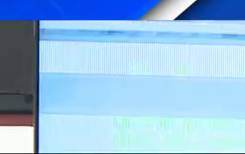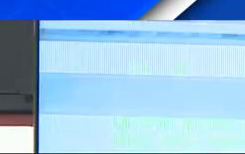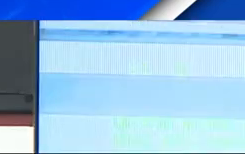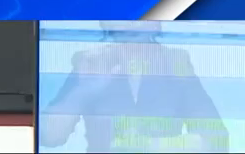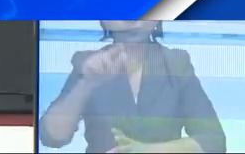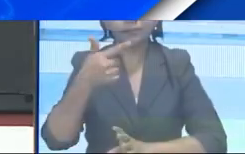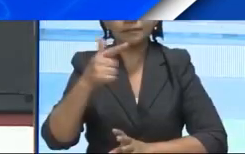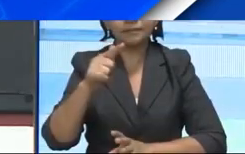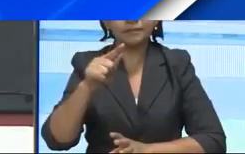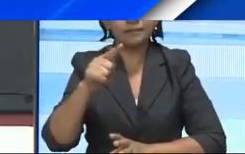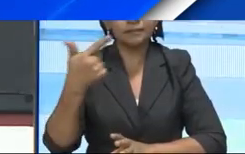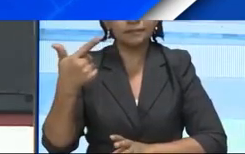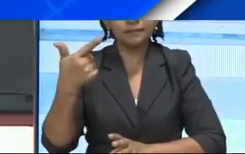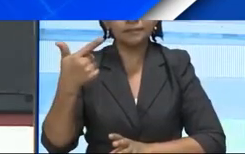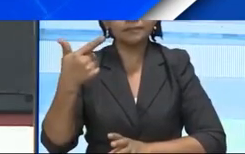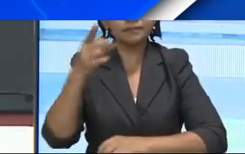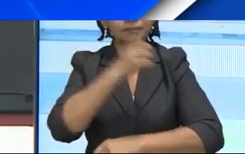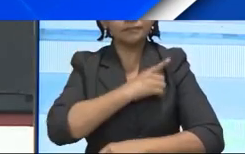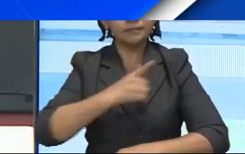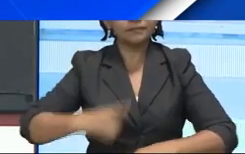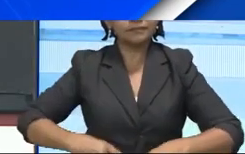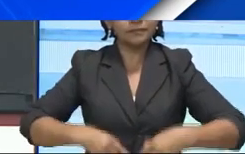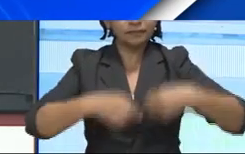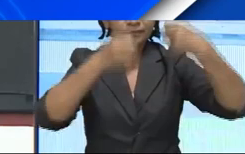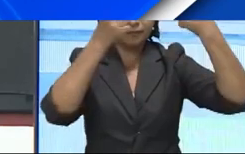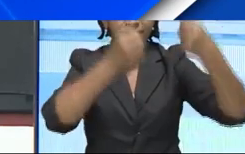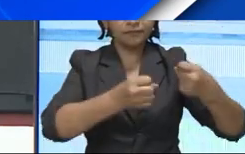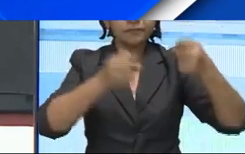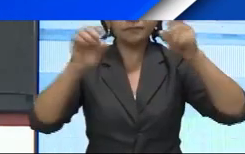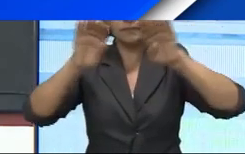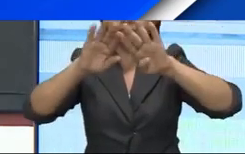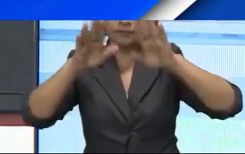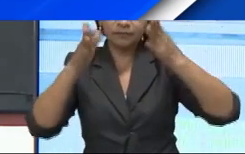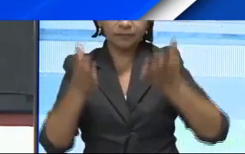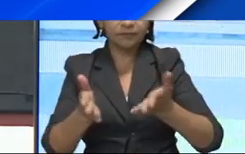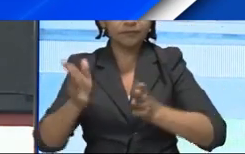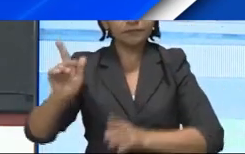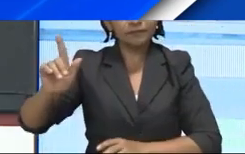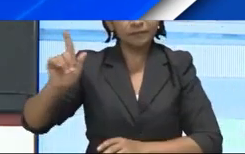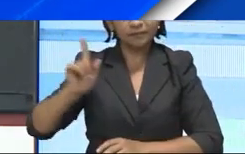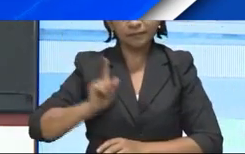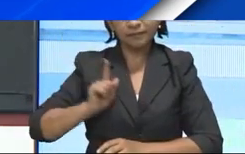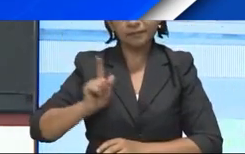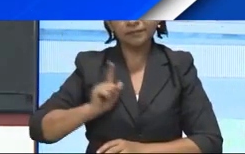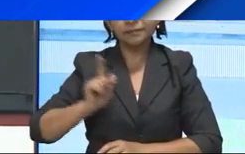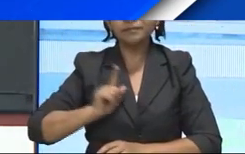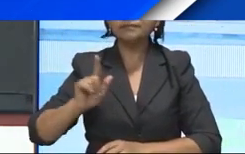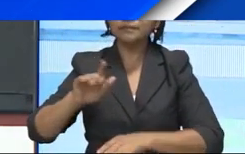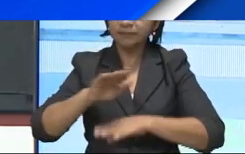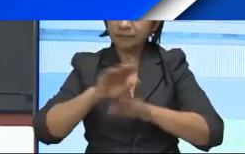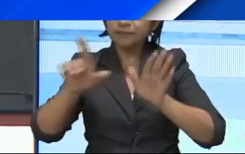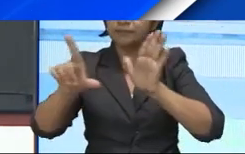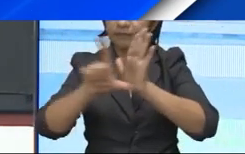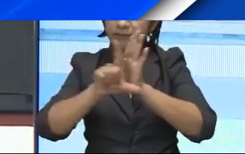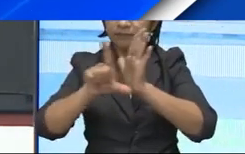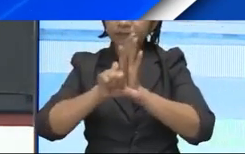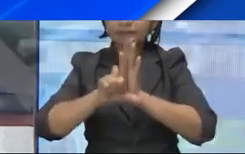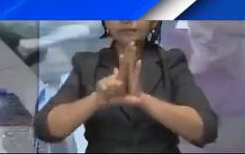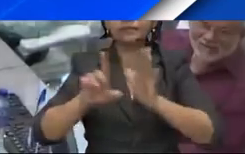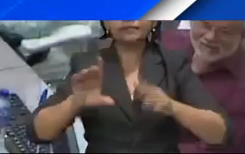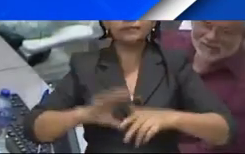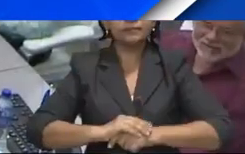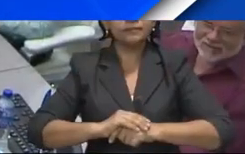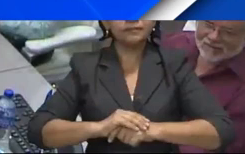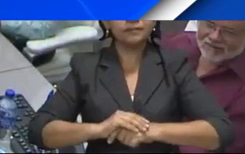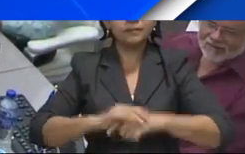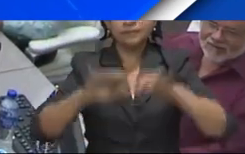contratos. El Banco Europeo de Inversión tiene suscrito con Nicaragua una serie de proyectos de desarrollo, entre estos el